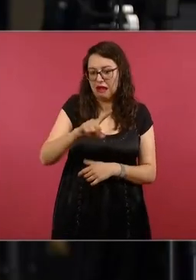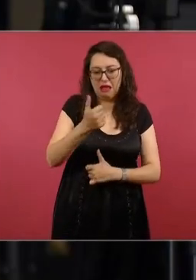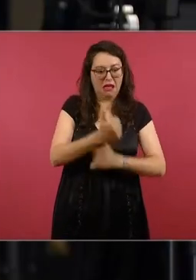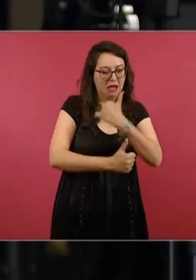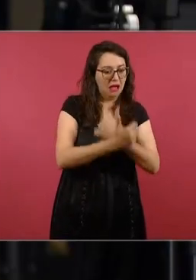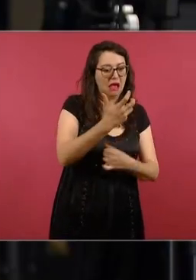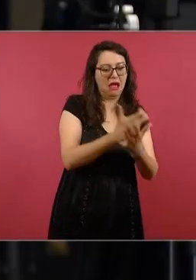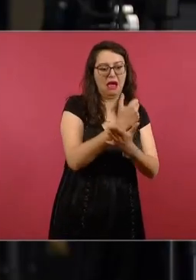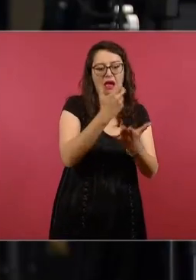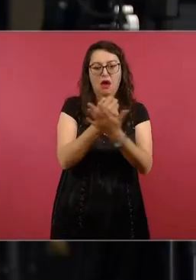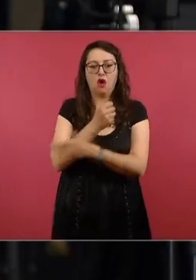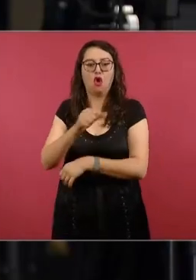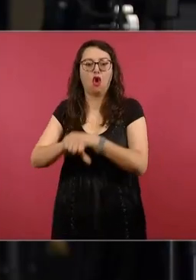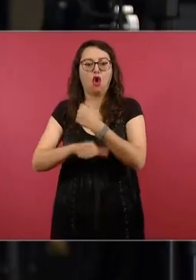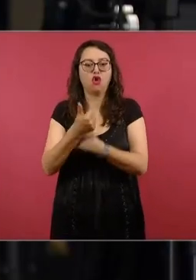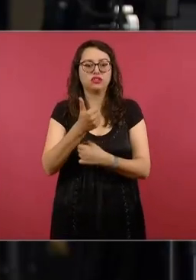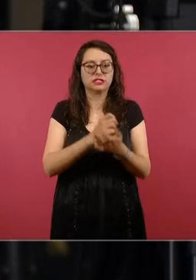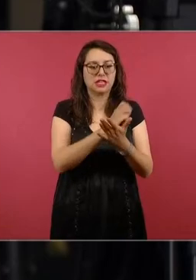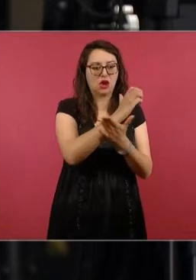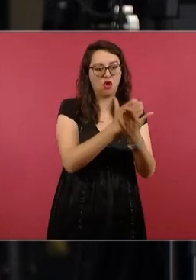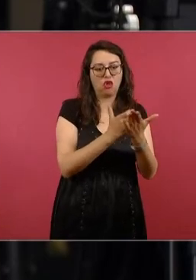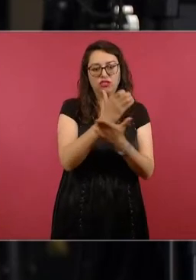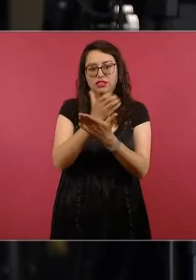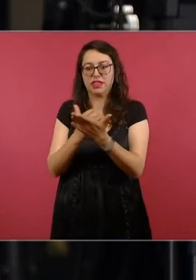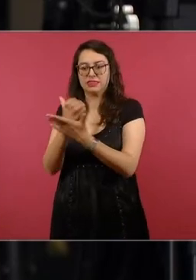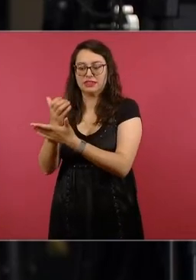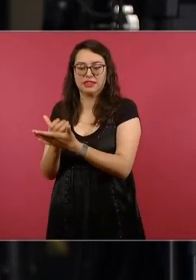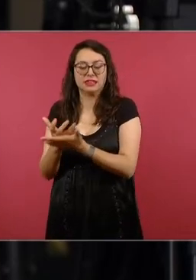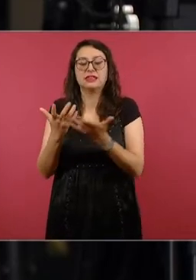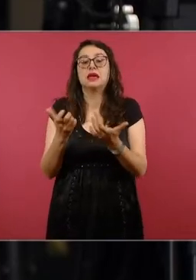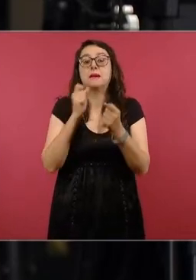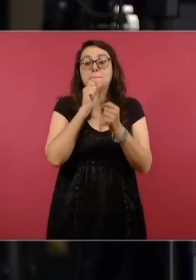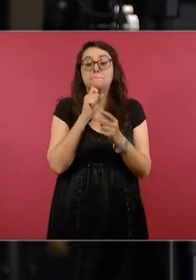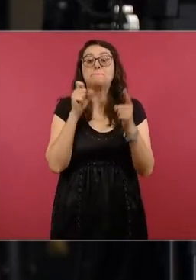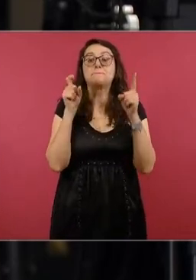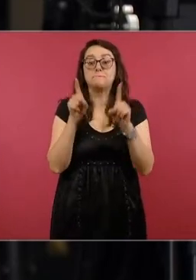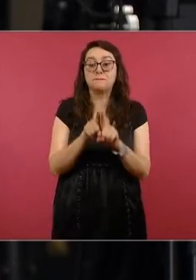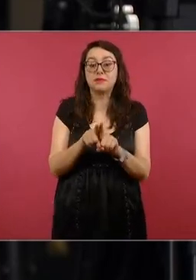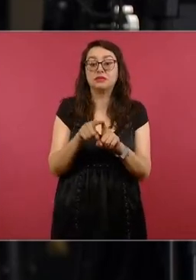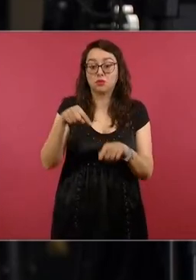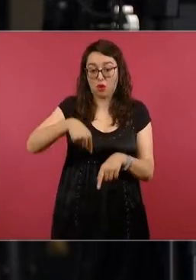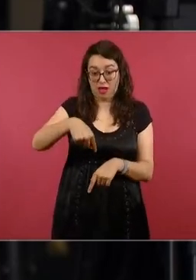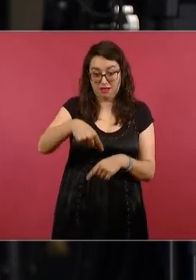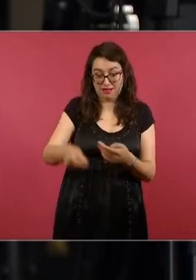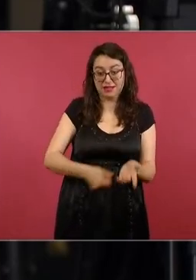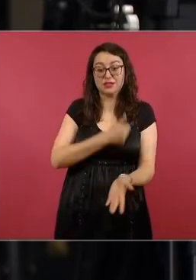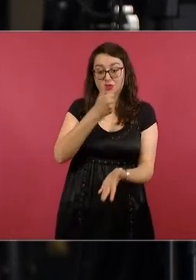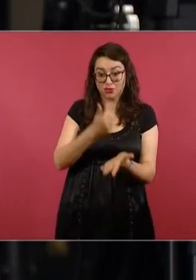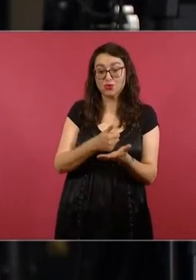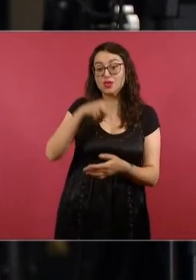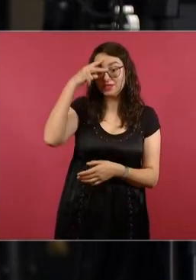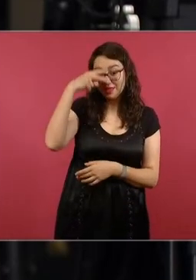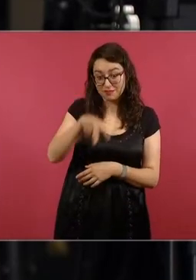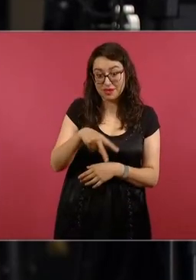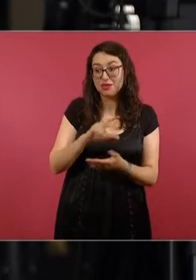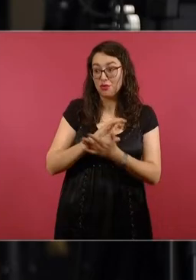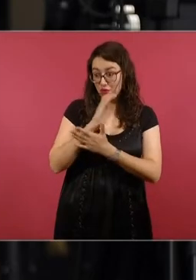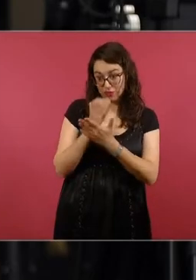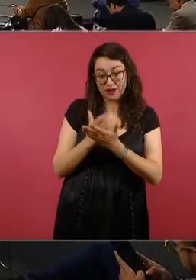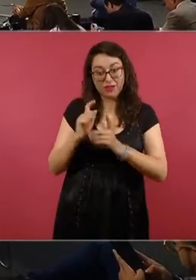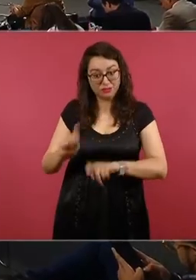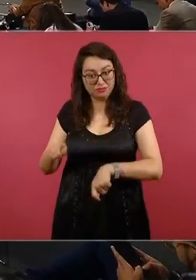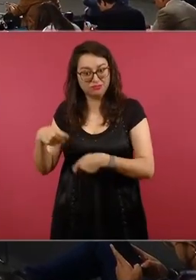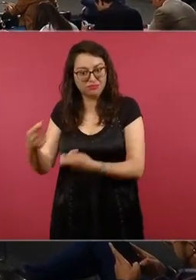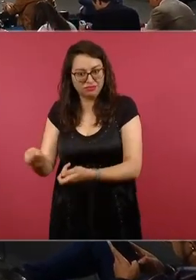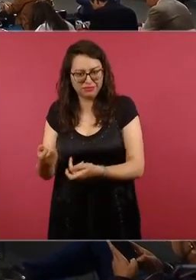ganaron 11 contratos de obra pública. Y las Secretarías de Medio Ambiente y Obra Pública de la Ciudad de México también estuvieron involucradas en la entrega de sus contratos.